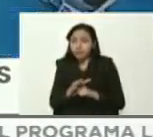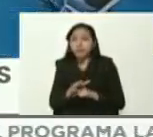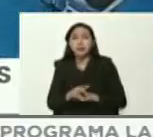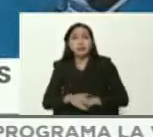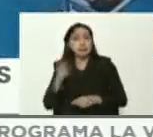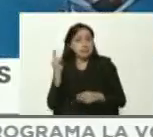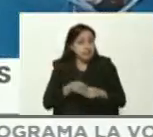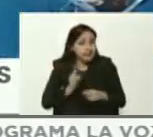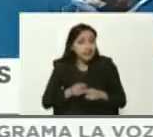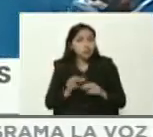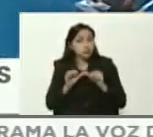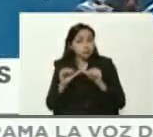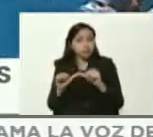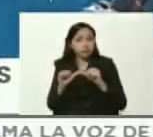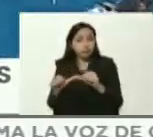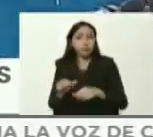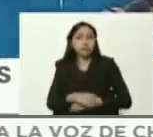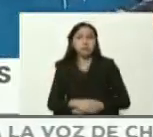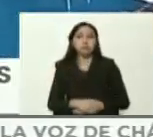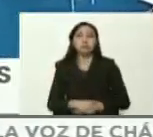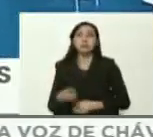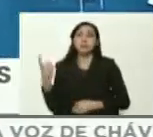muy peligrosa. Tenemos una meseta alta.